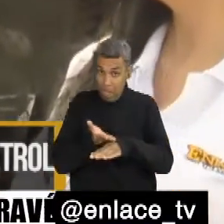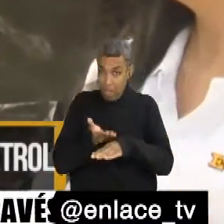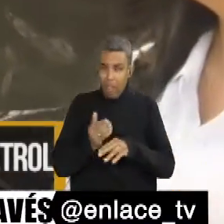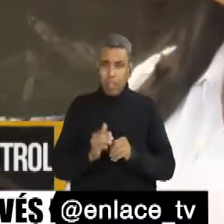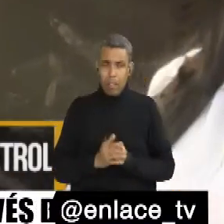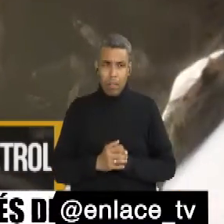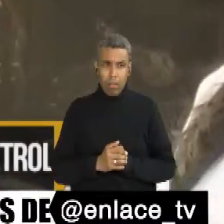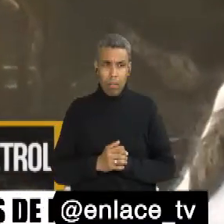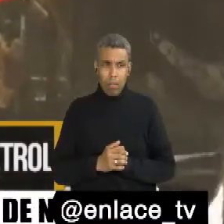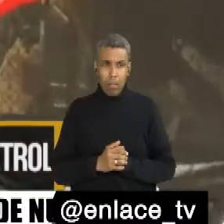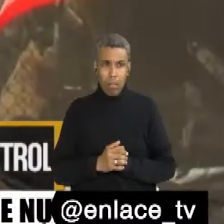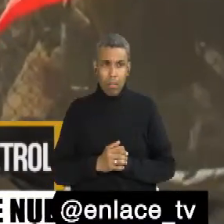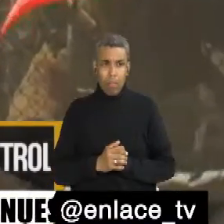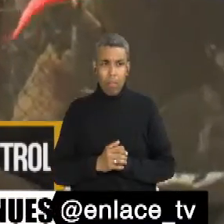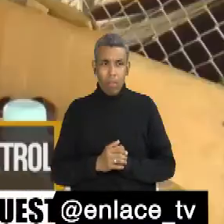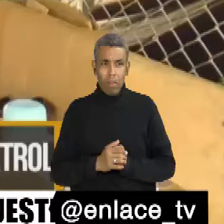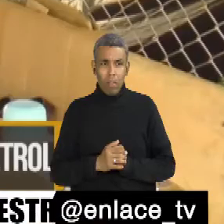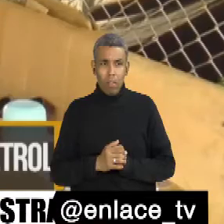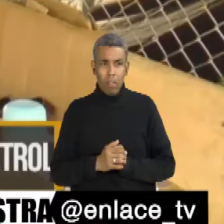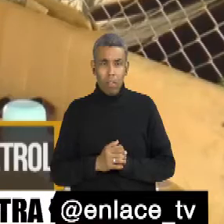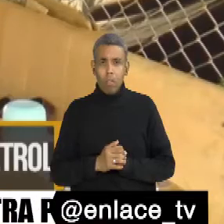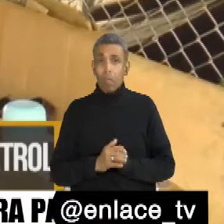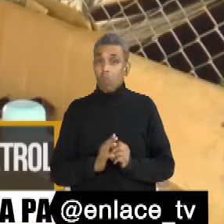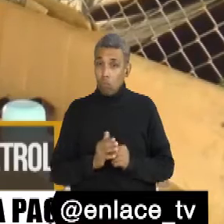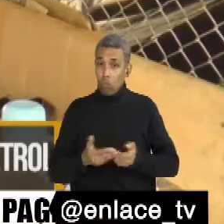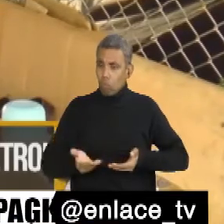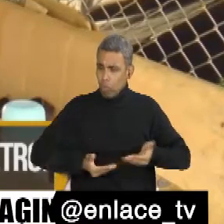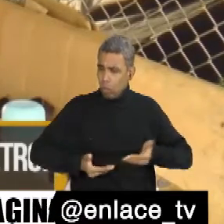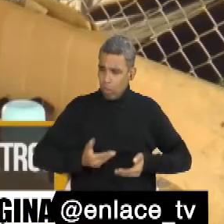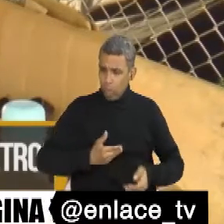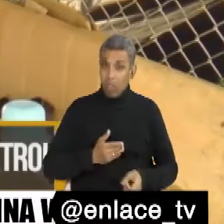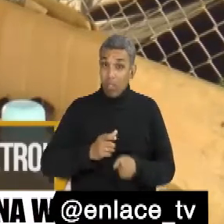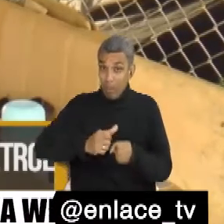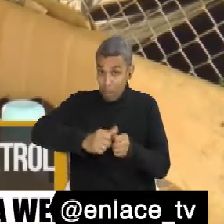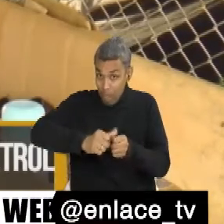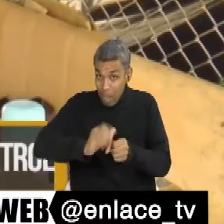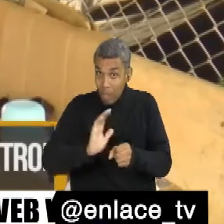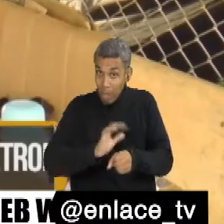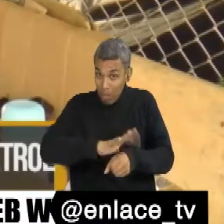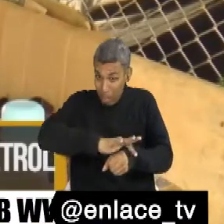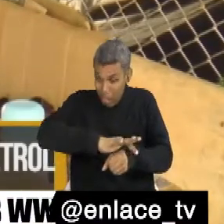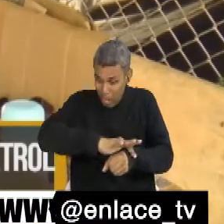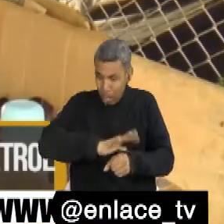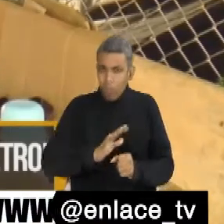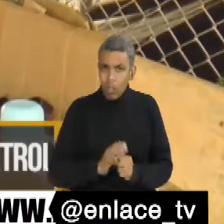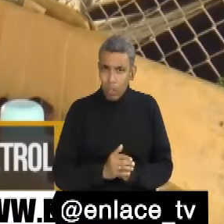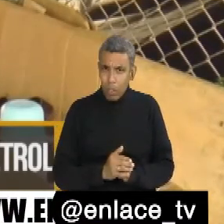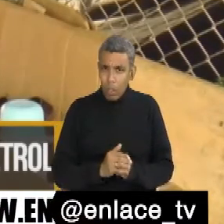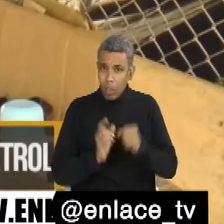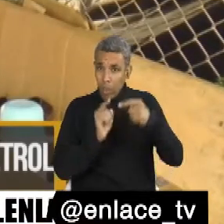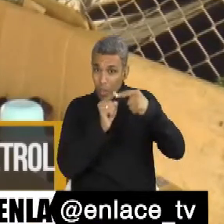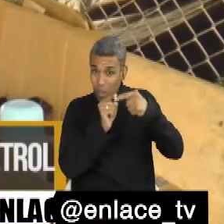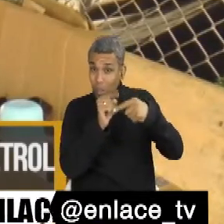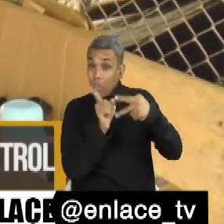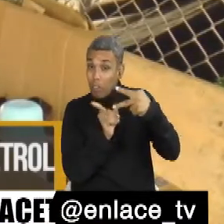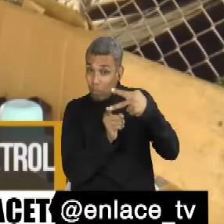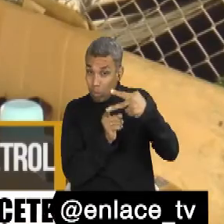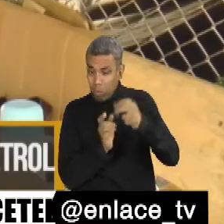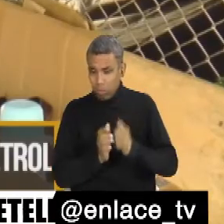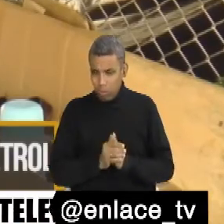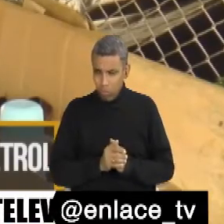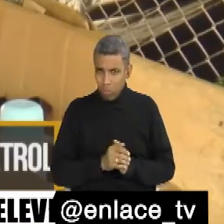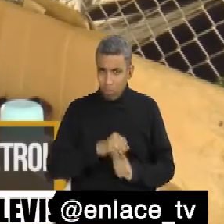reconozca los servicios médicos directo con Ecopetrol y se nos restablezca el servicio médico directo